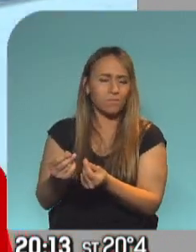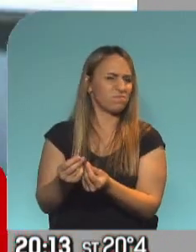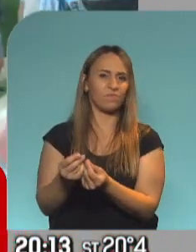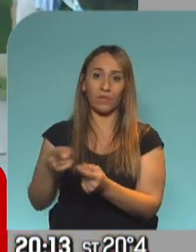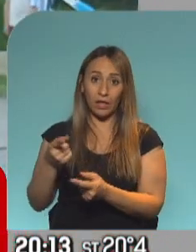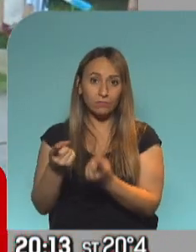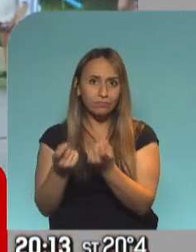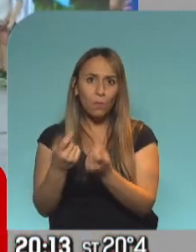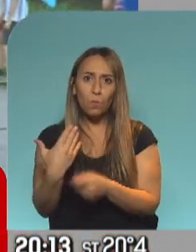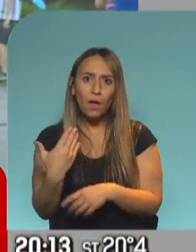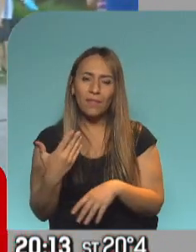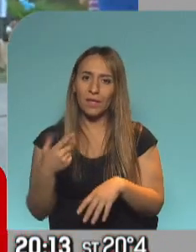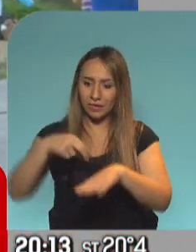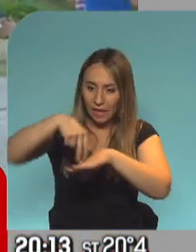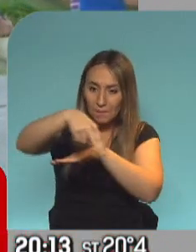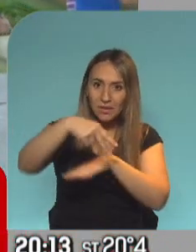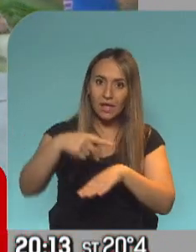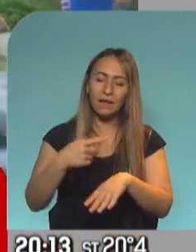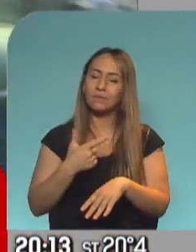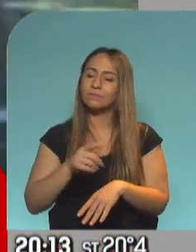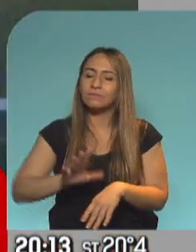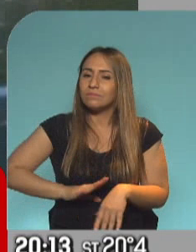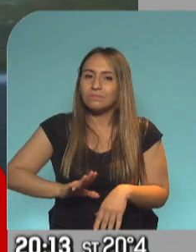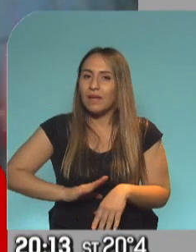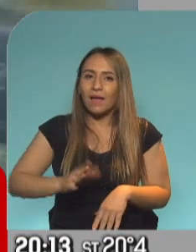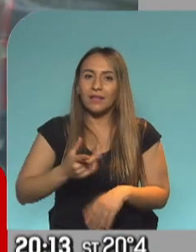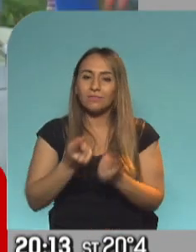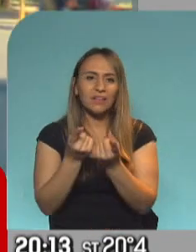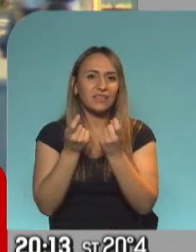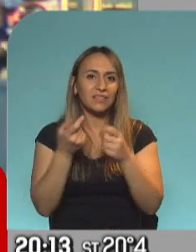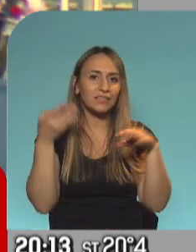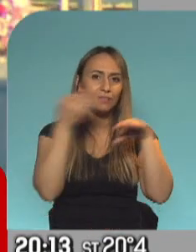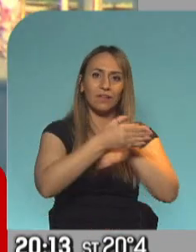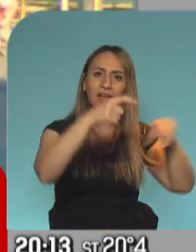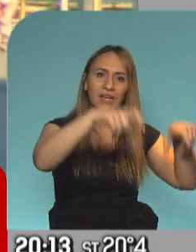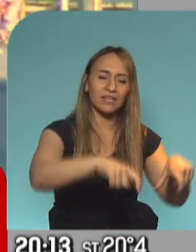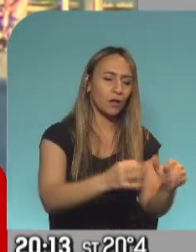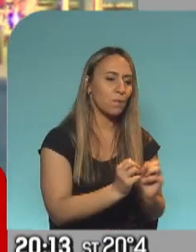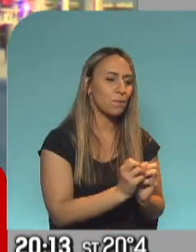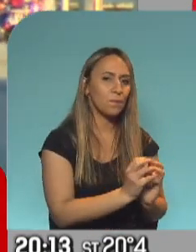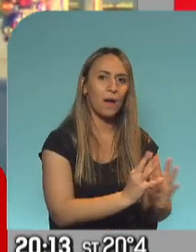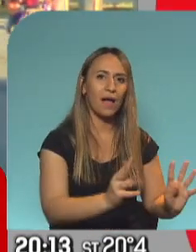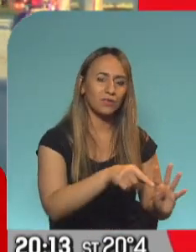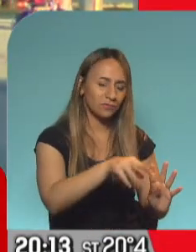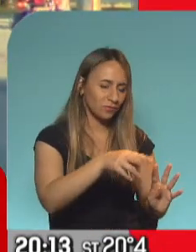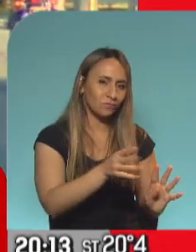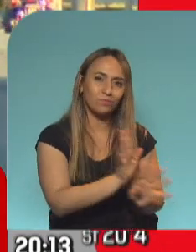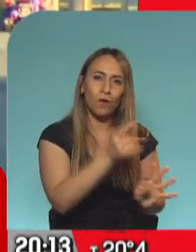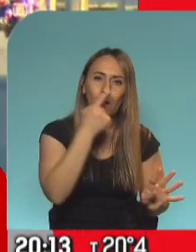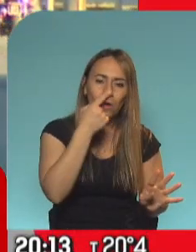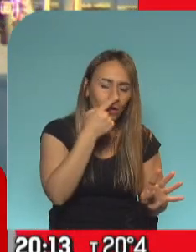pacto como siempre dijo maradona que es el sentido de su vida lo va a hacer es lo único que ese negocio